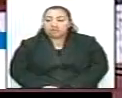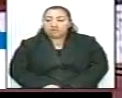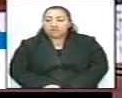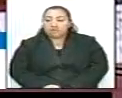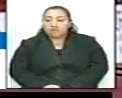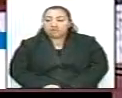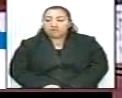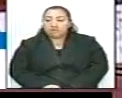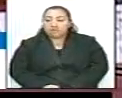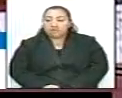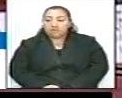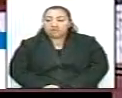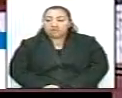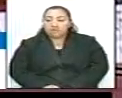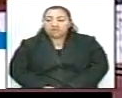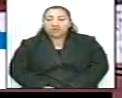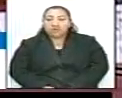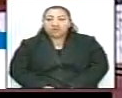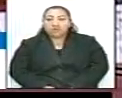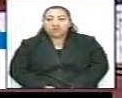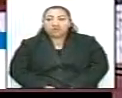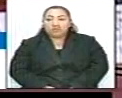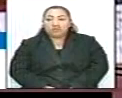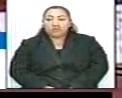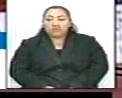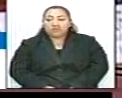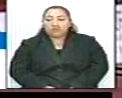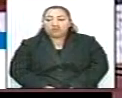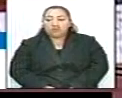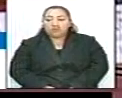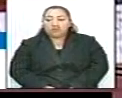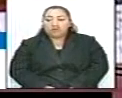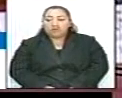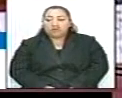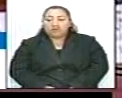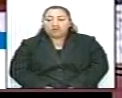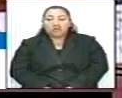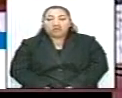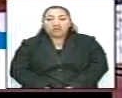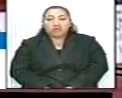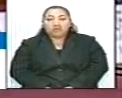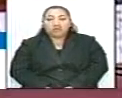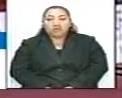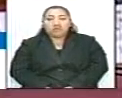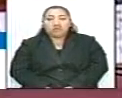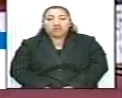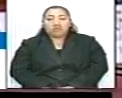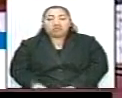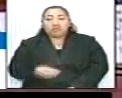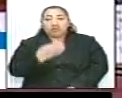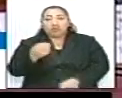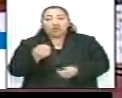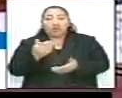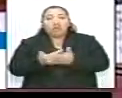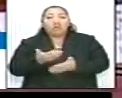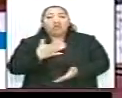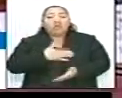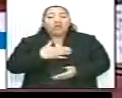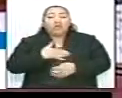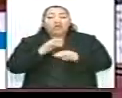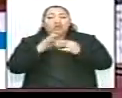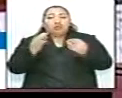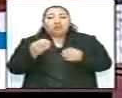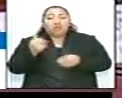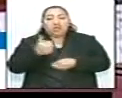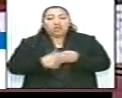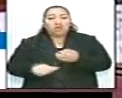Eso es calidad de vida, eso es mejora sustancial, no solamente de la propiedad, sino de las familias como